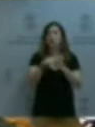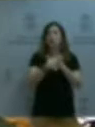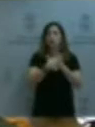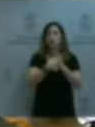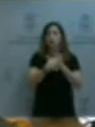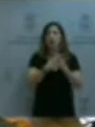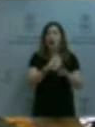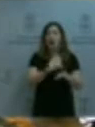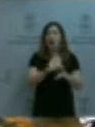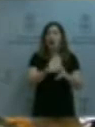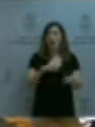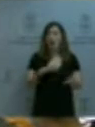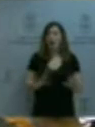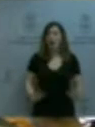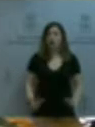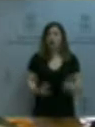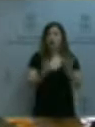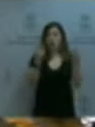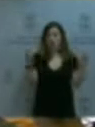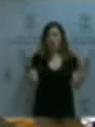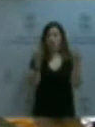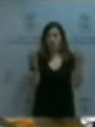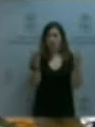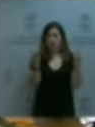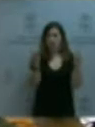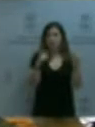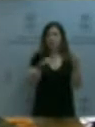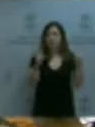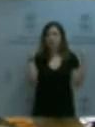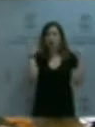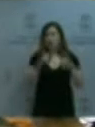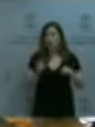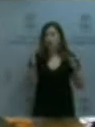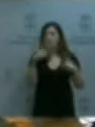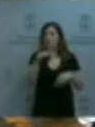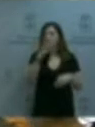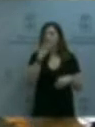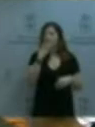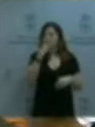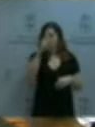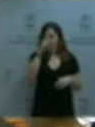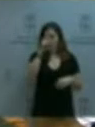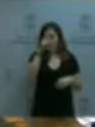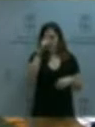eso de que no se acuerden. Porque si un día hacen memoria, se funde Asturias.